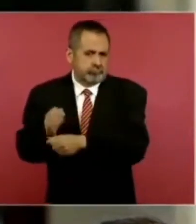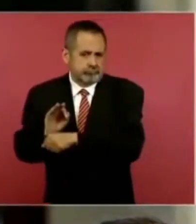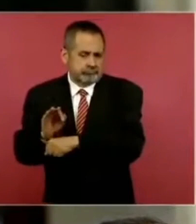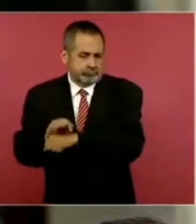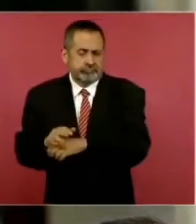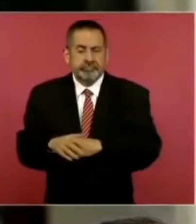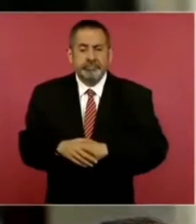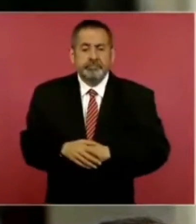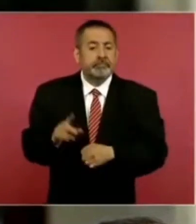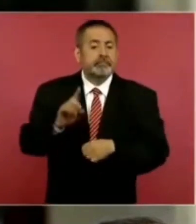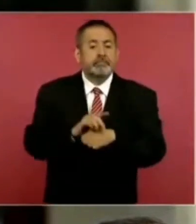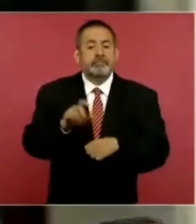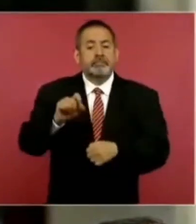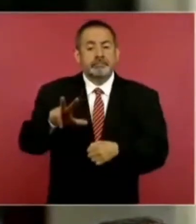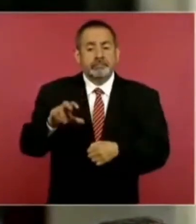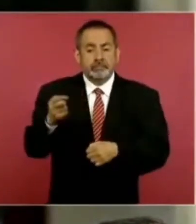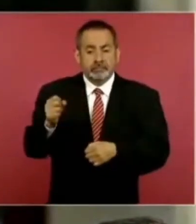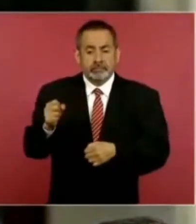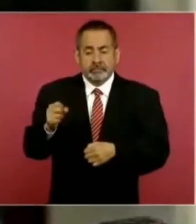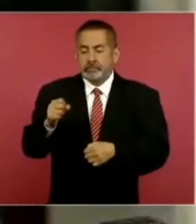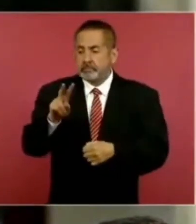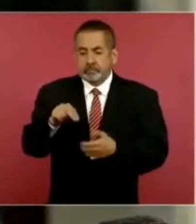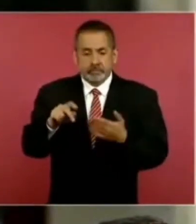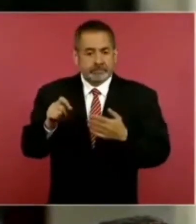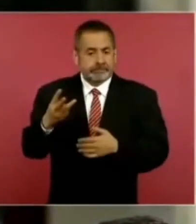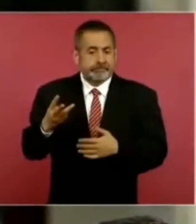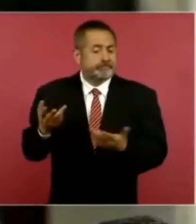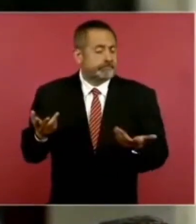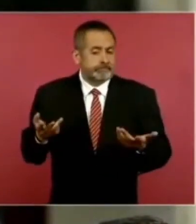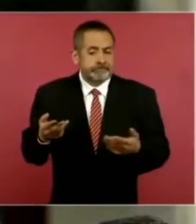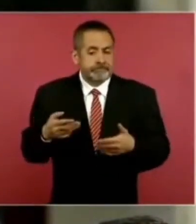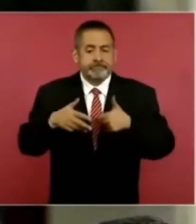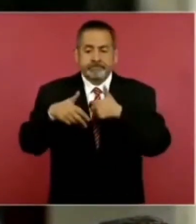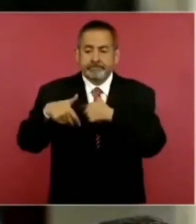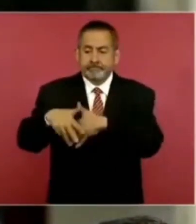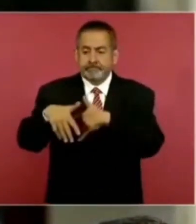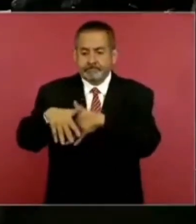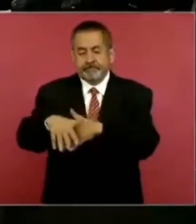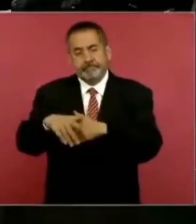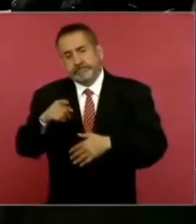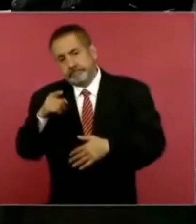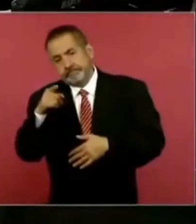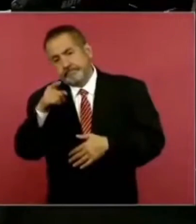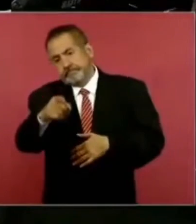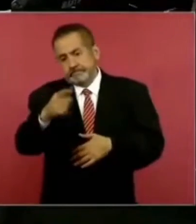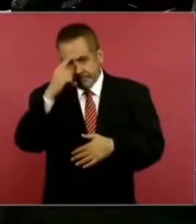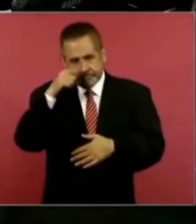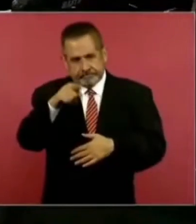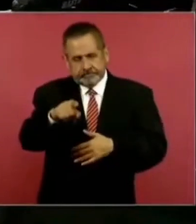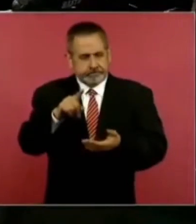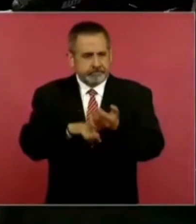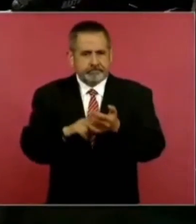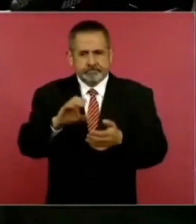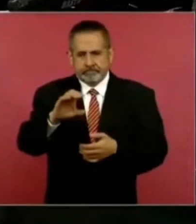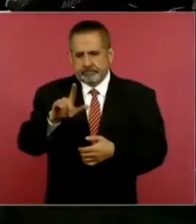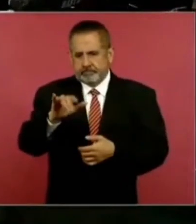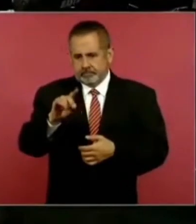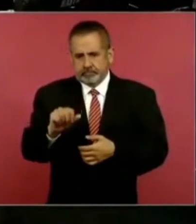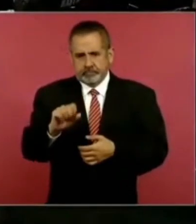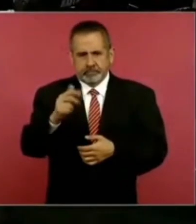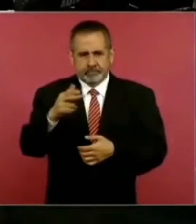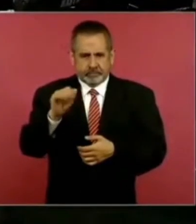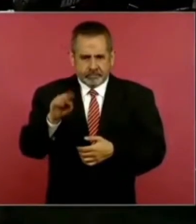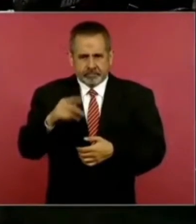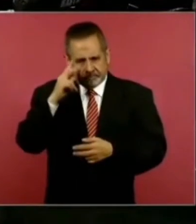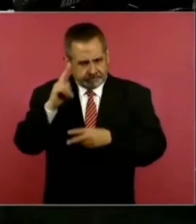LIDA. El 28 de septiembre de 2023, marcha en dirección al evento donde asistió Claudia Sheinbaum para pedirle